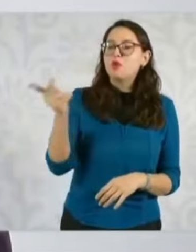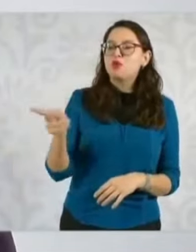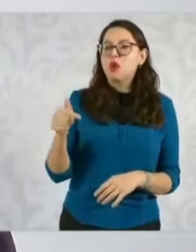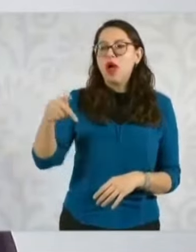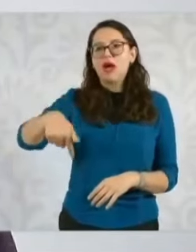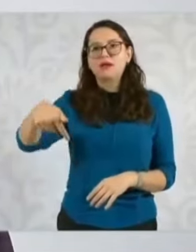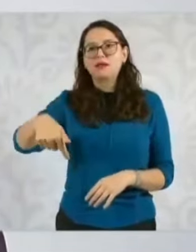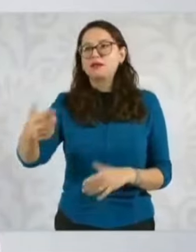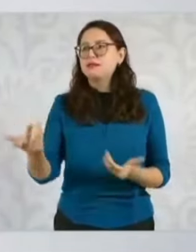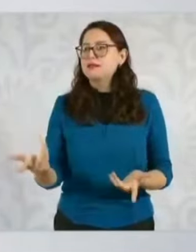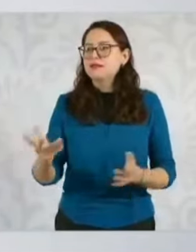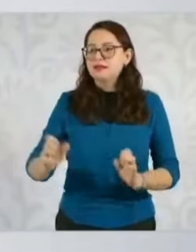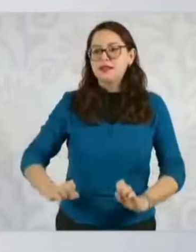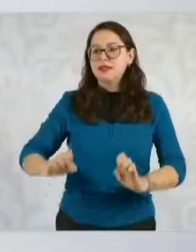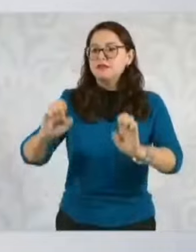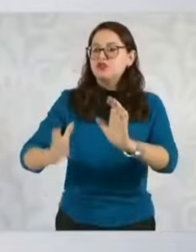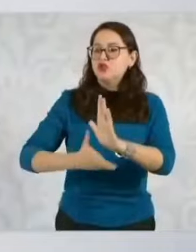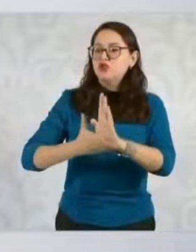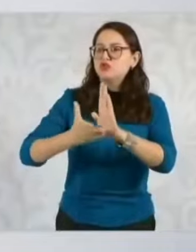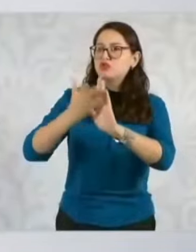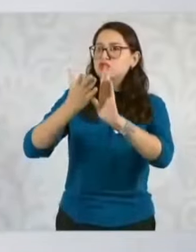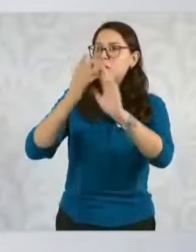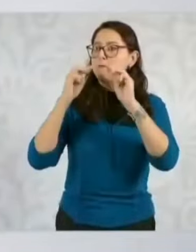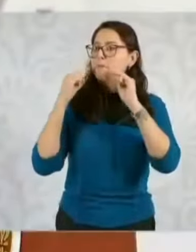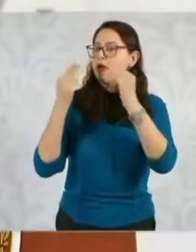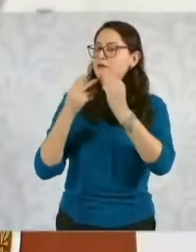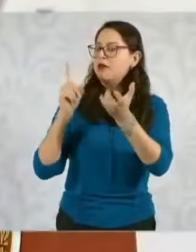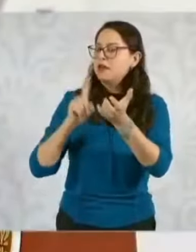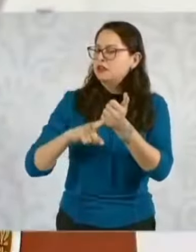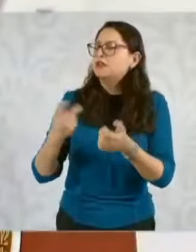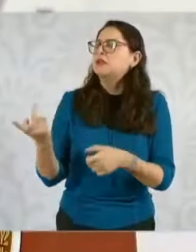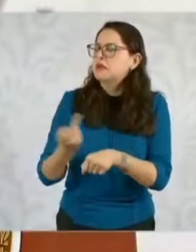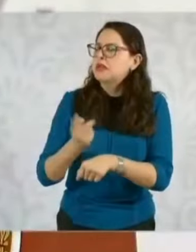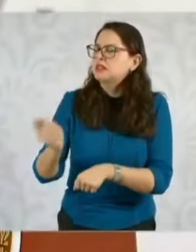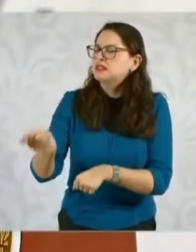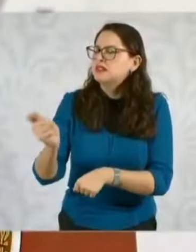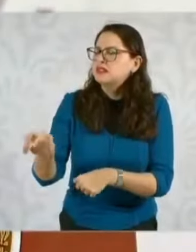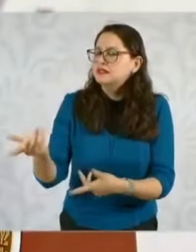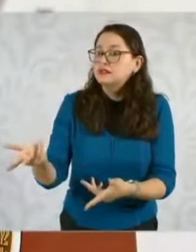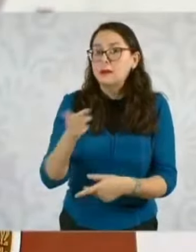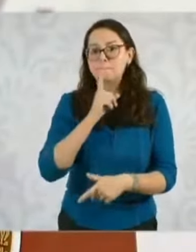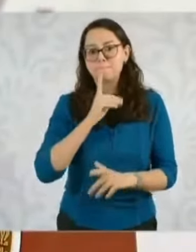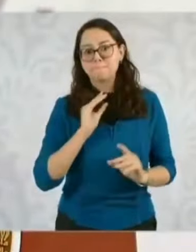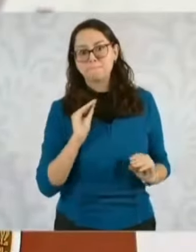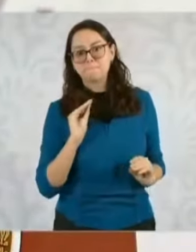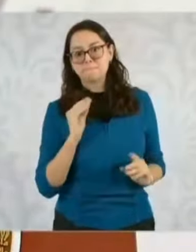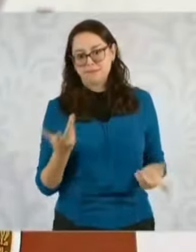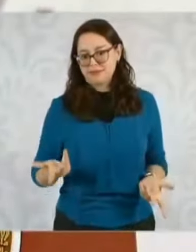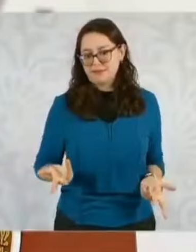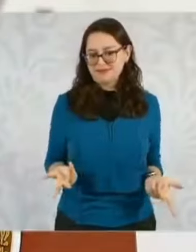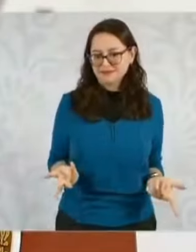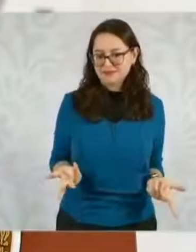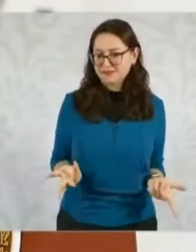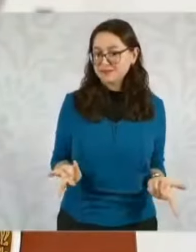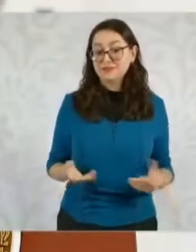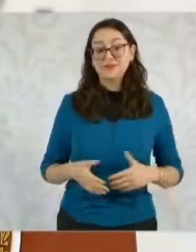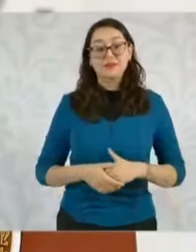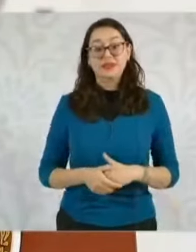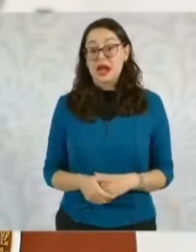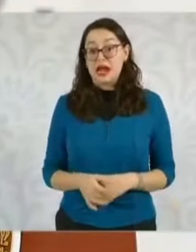Entonces, no es menor lo que ocurrió el día de ayer. Y a lo que nos debe llevar es un